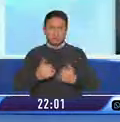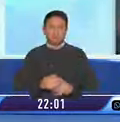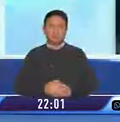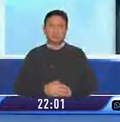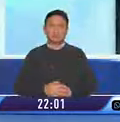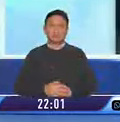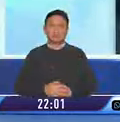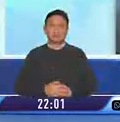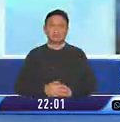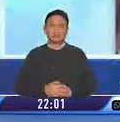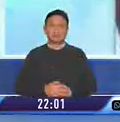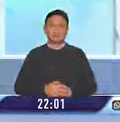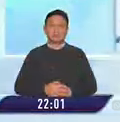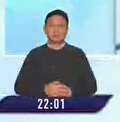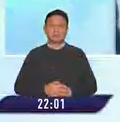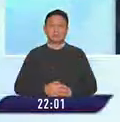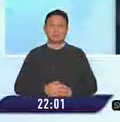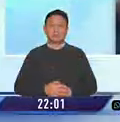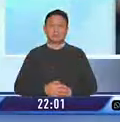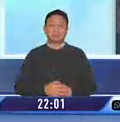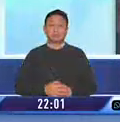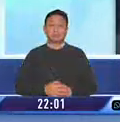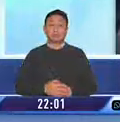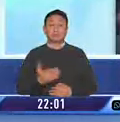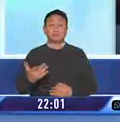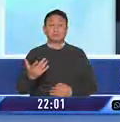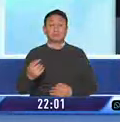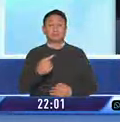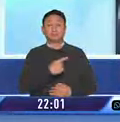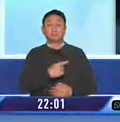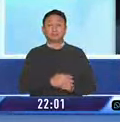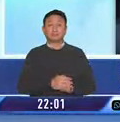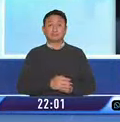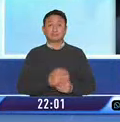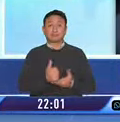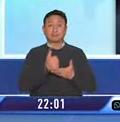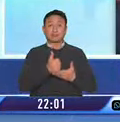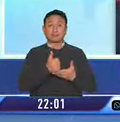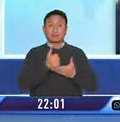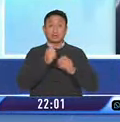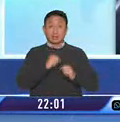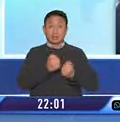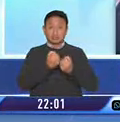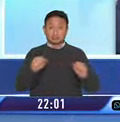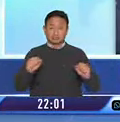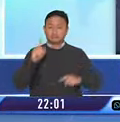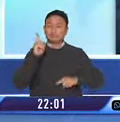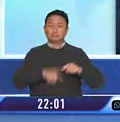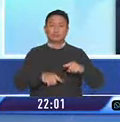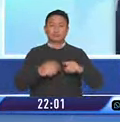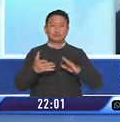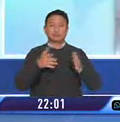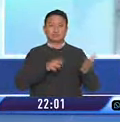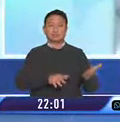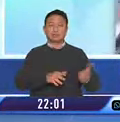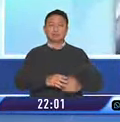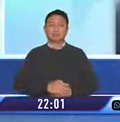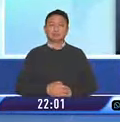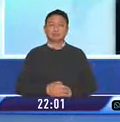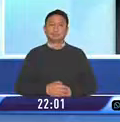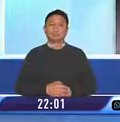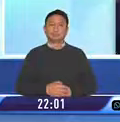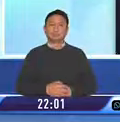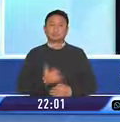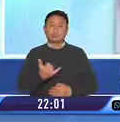estas horas de la noche, y desafortunadamente no se logró salvar la vida del candidato presidencial. Es